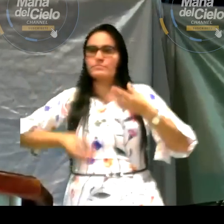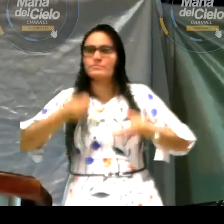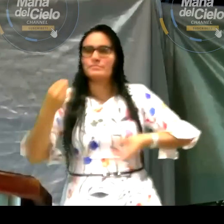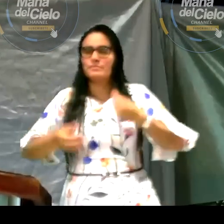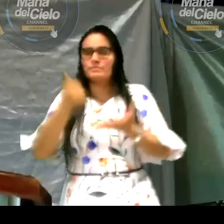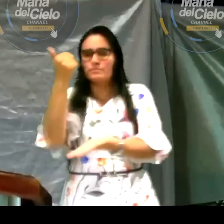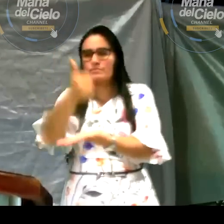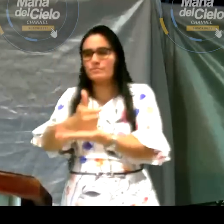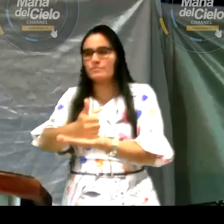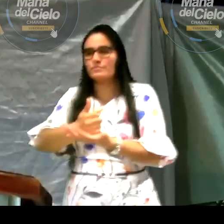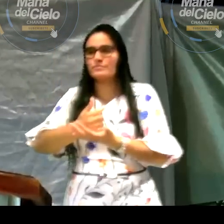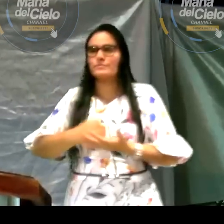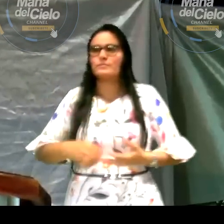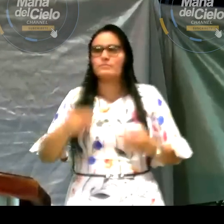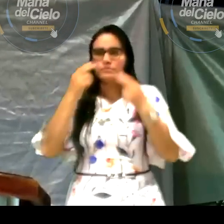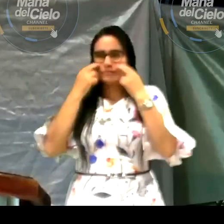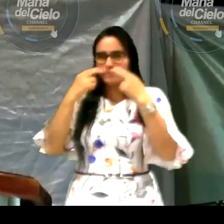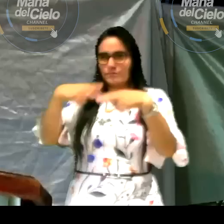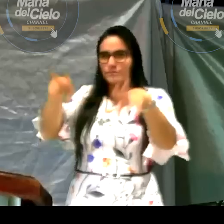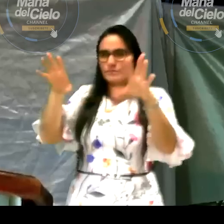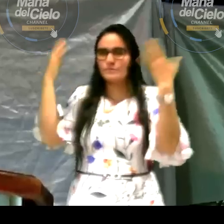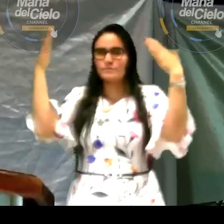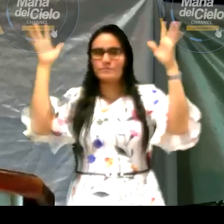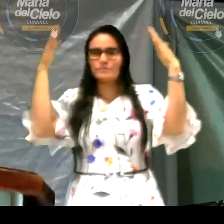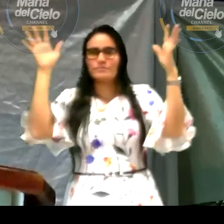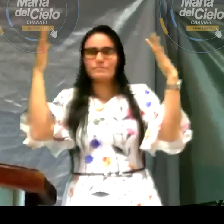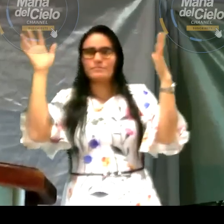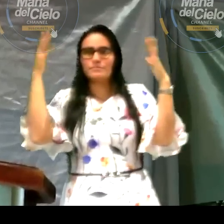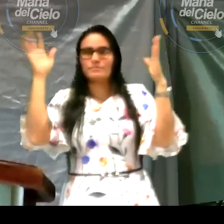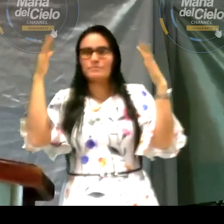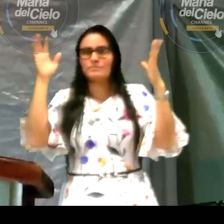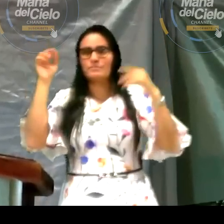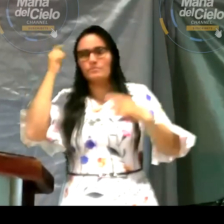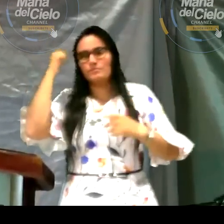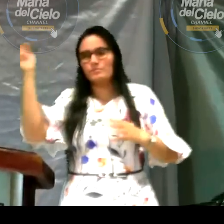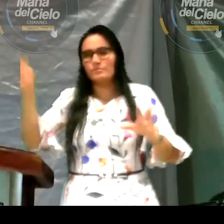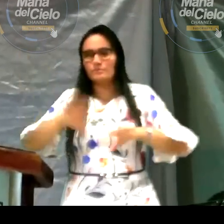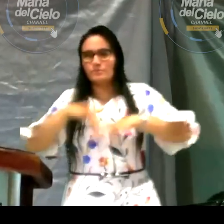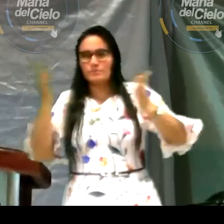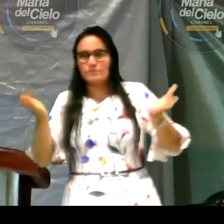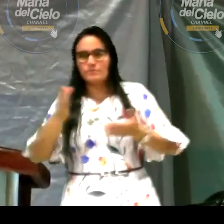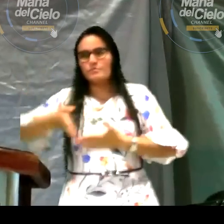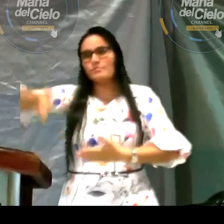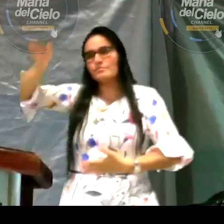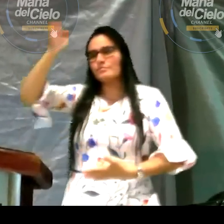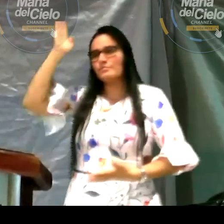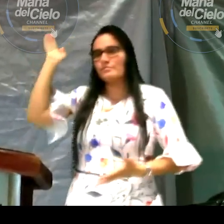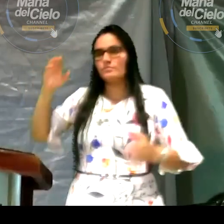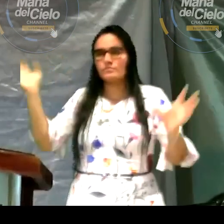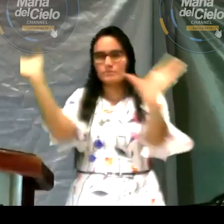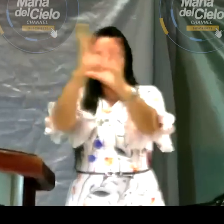Creo que los que están aplaudiendo saben lo que está pasando aquí esta noche.